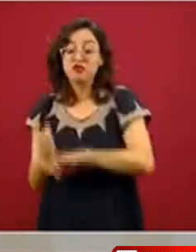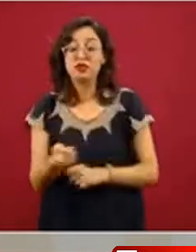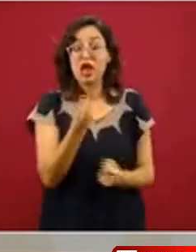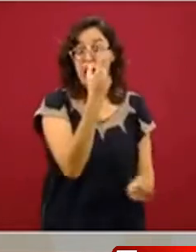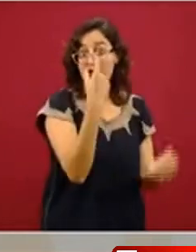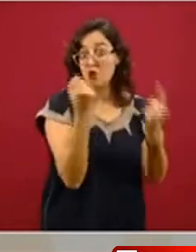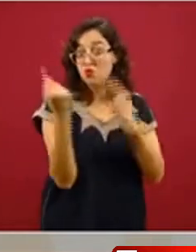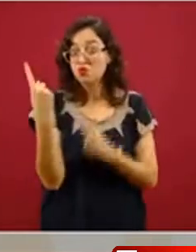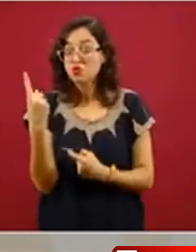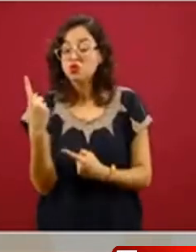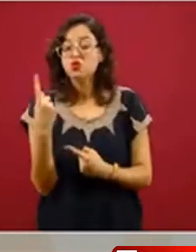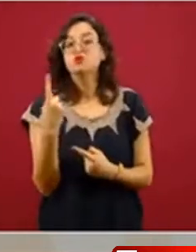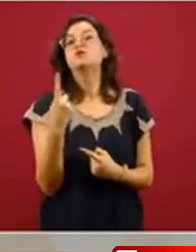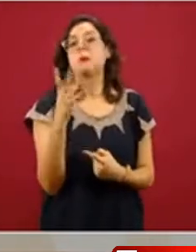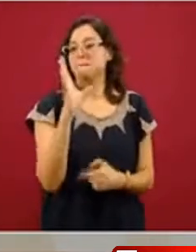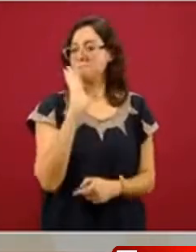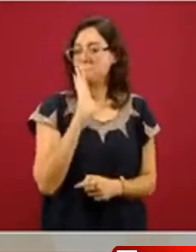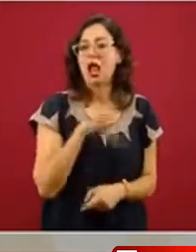la cultura